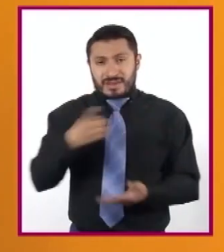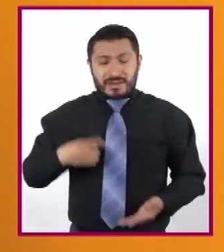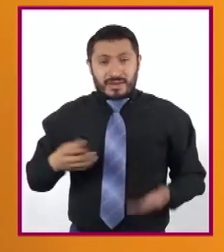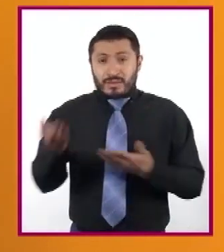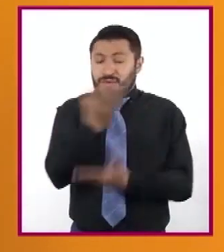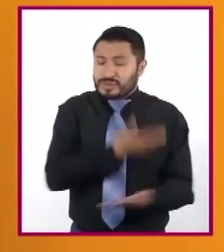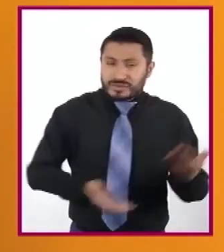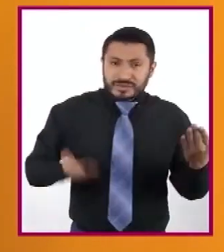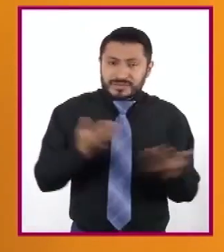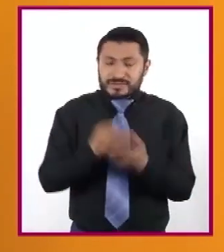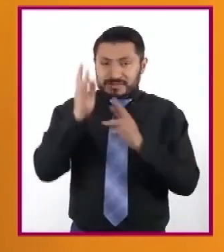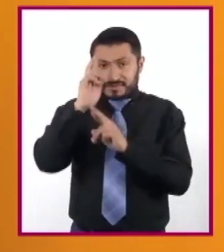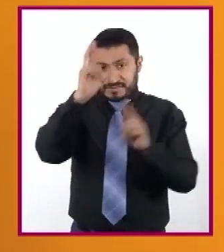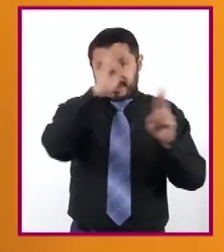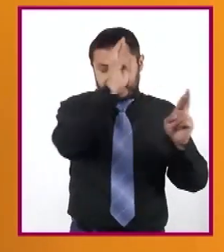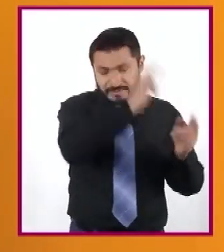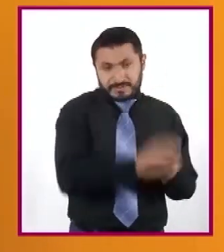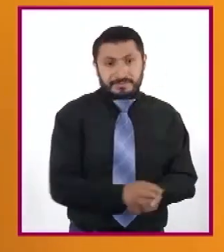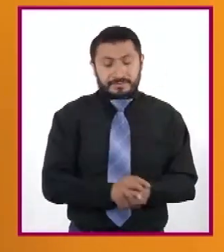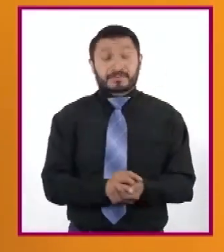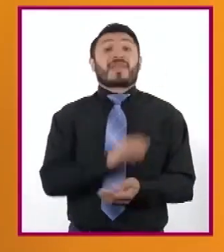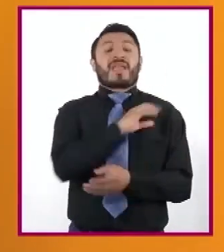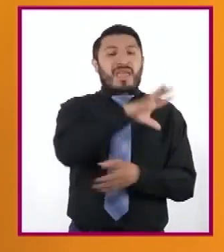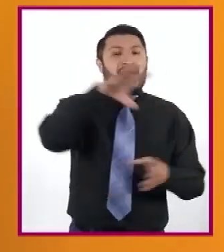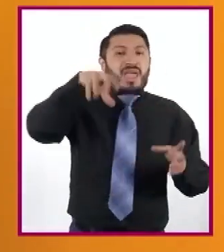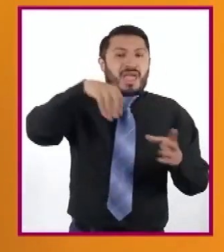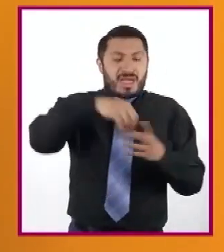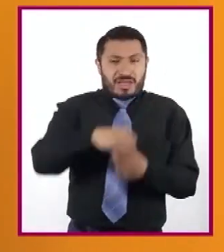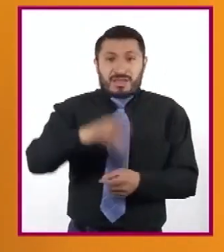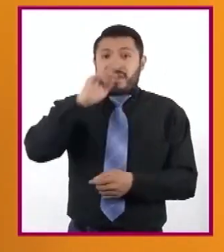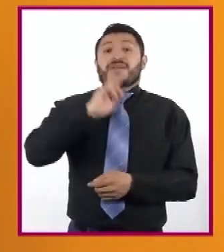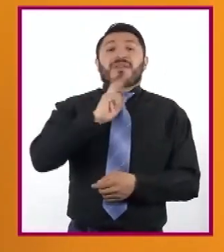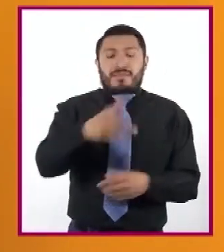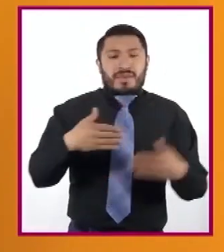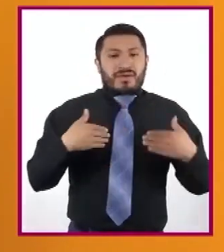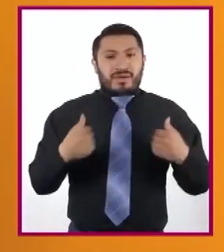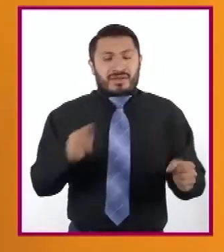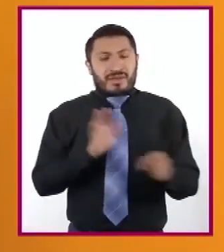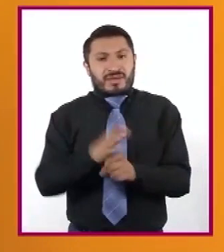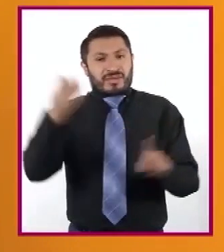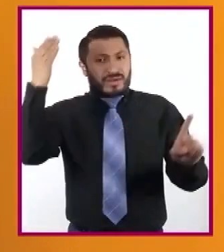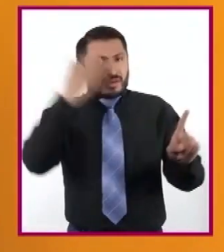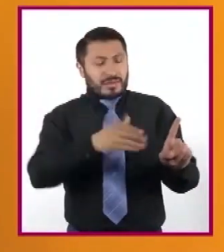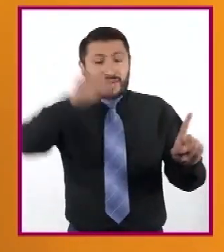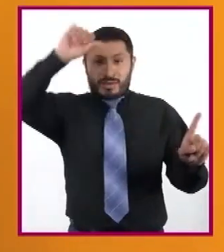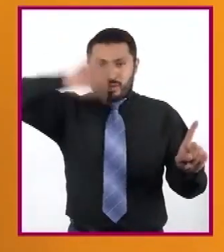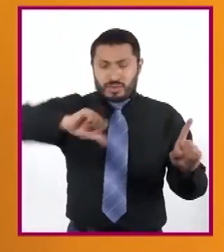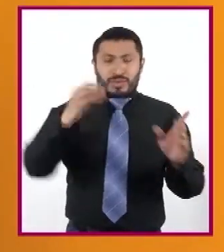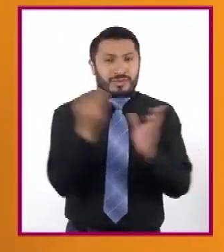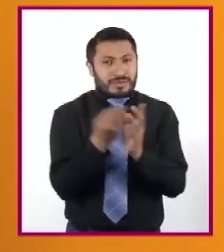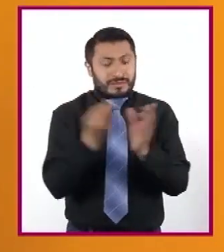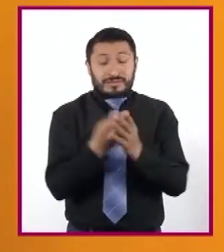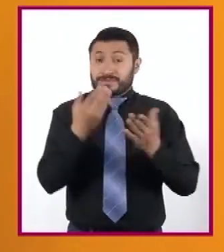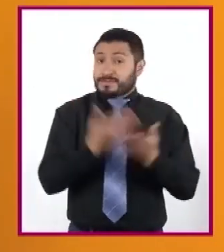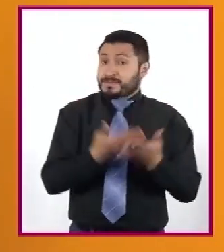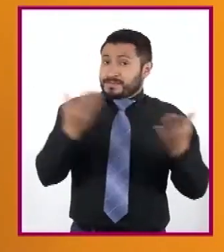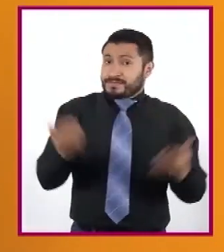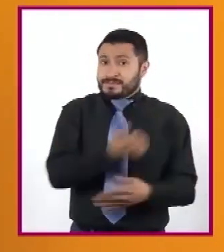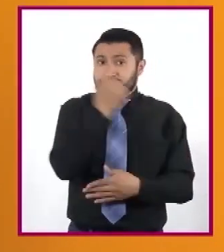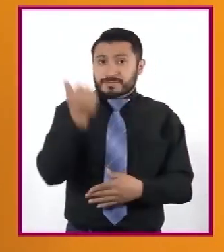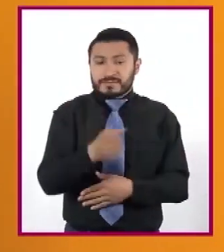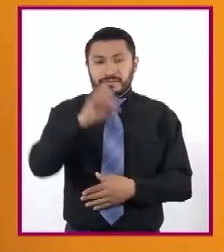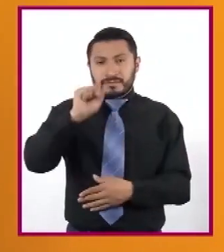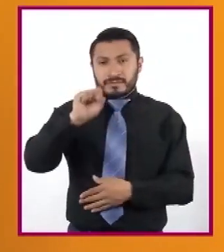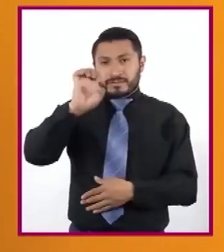Todo esto nos ayuda a tener una mejor comprensión sobre el punto que estamos abordando en esta sesión. Ahora tenemos al alumno